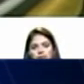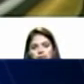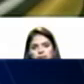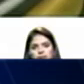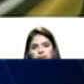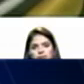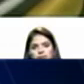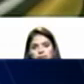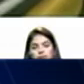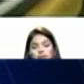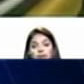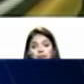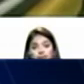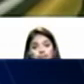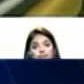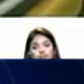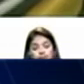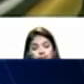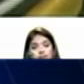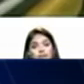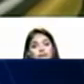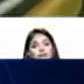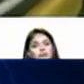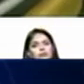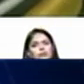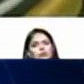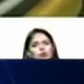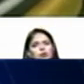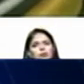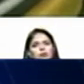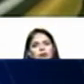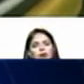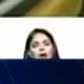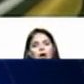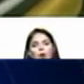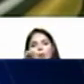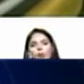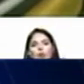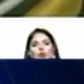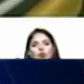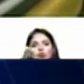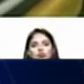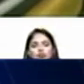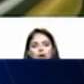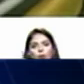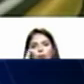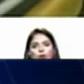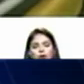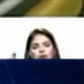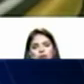Esta comisión tendrá como sede el Museo Bolivariano de